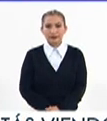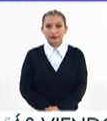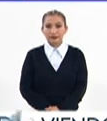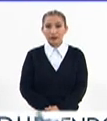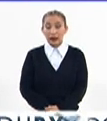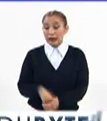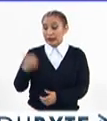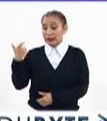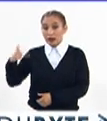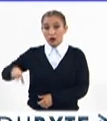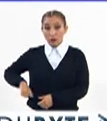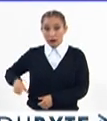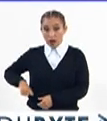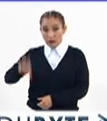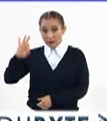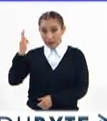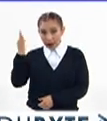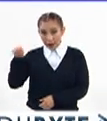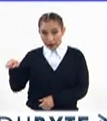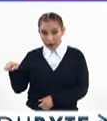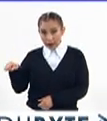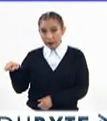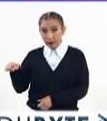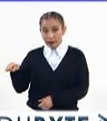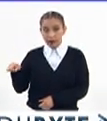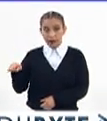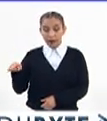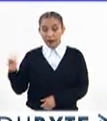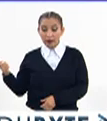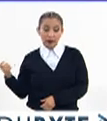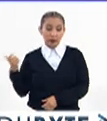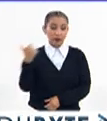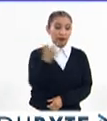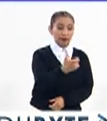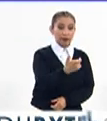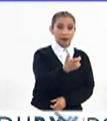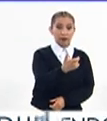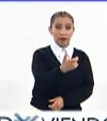la tesorería de la Federación al